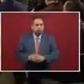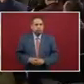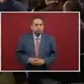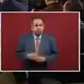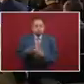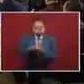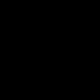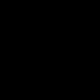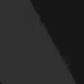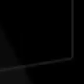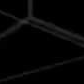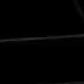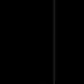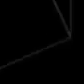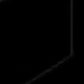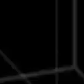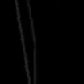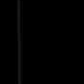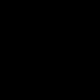gracias por su atención